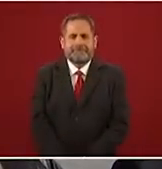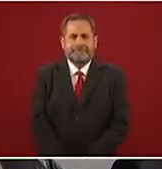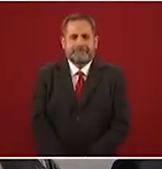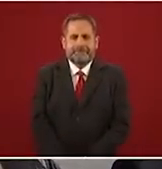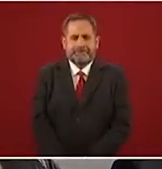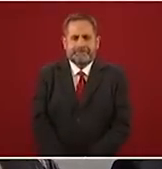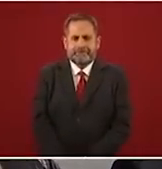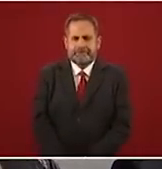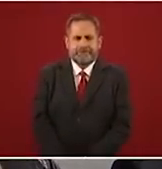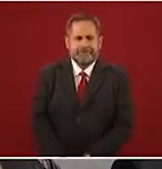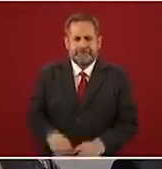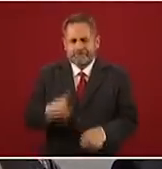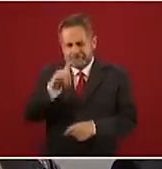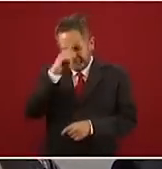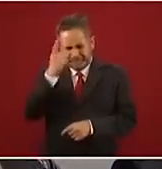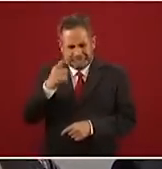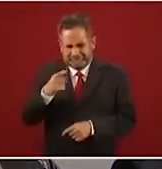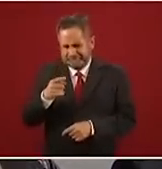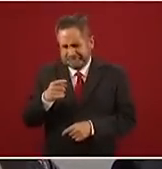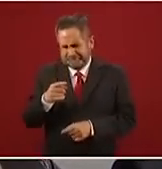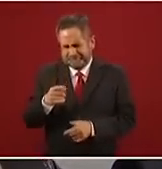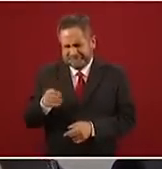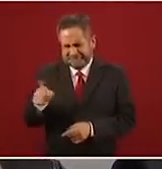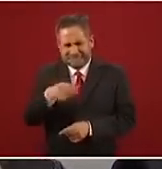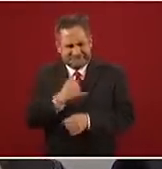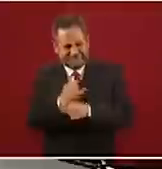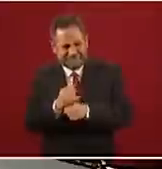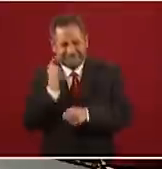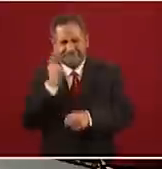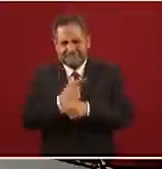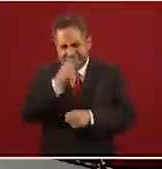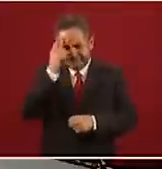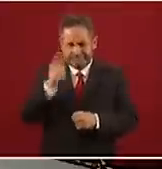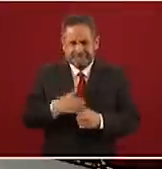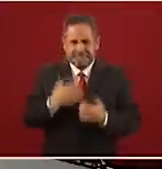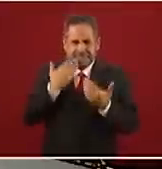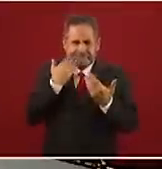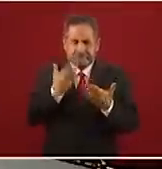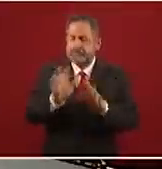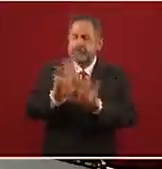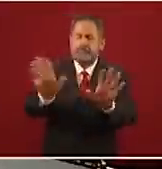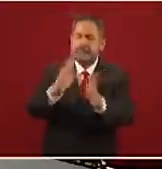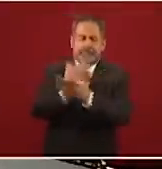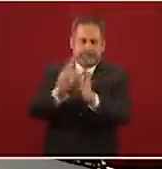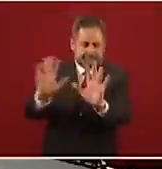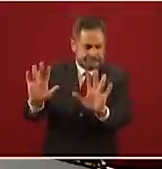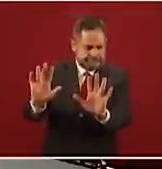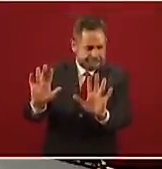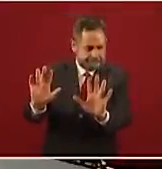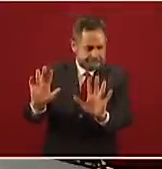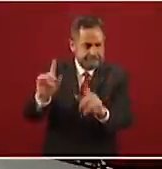No les va a costar mucho trabajo eso, o sea, saberlo, pero mira, a ver, pero